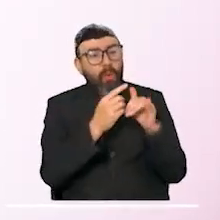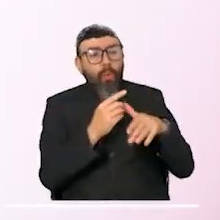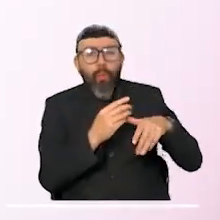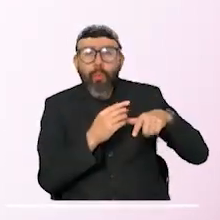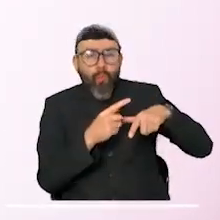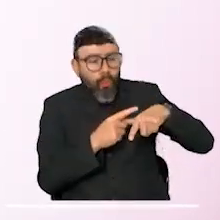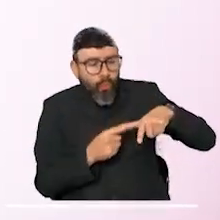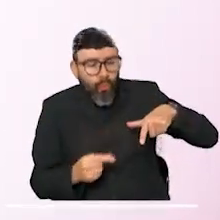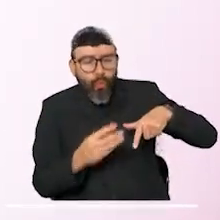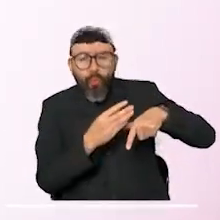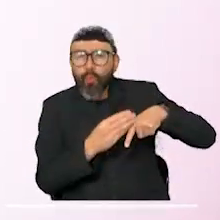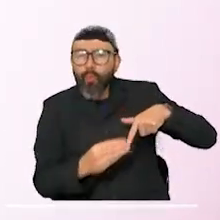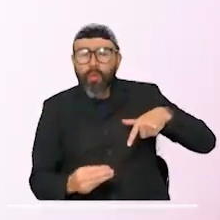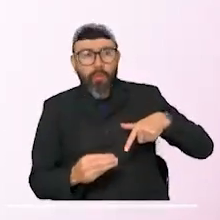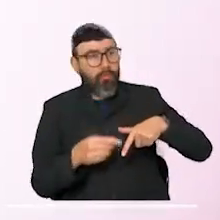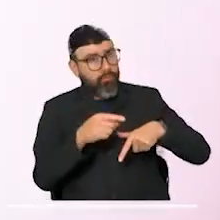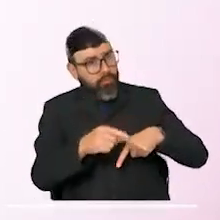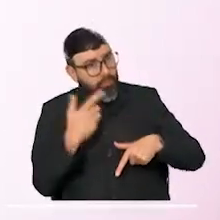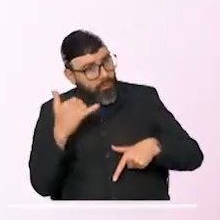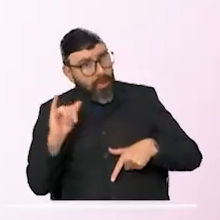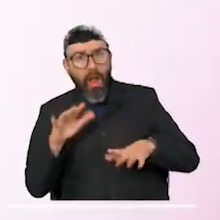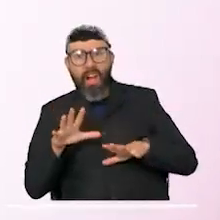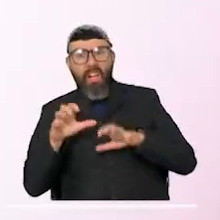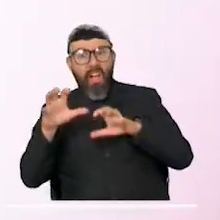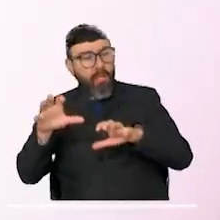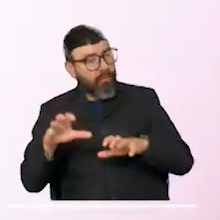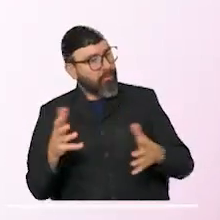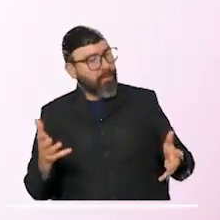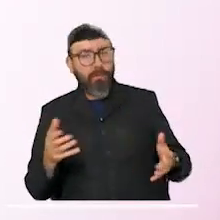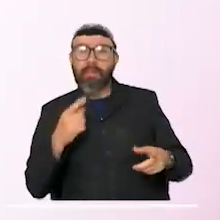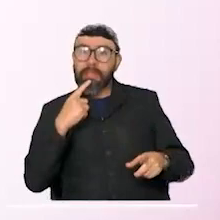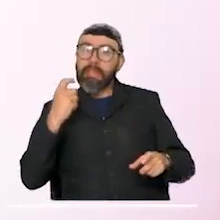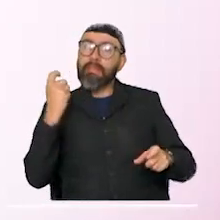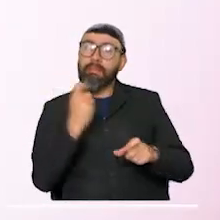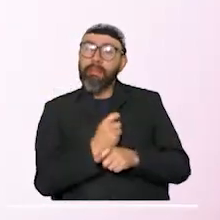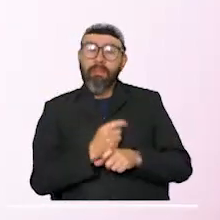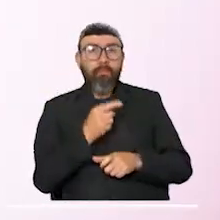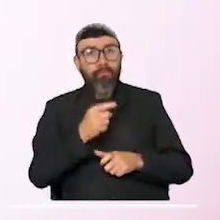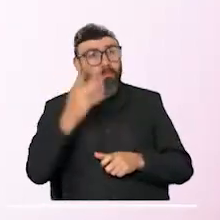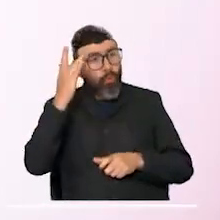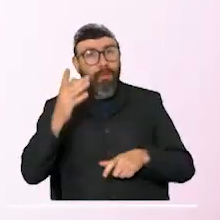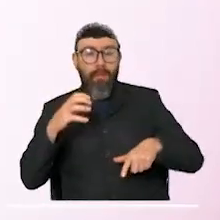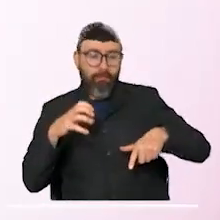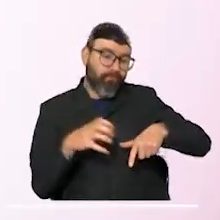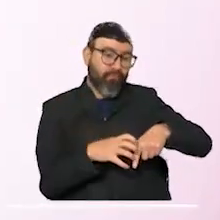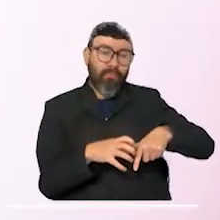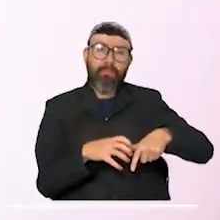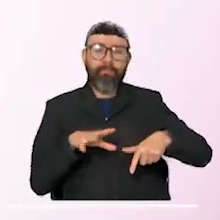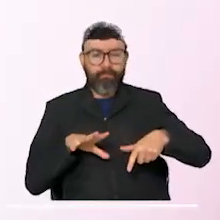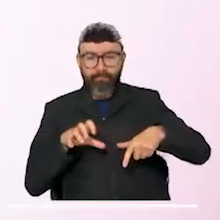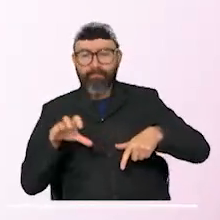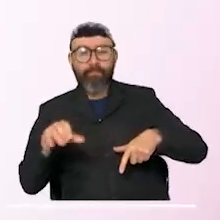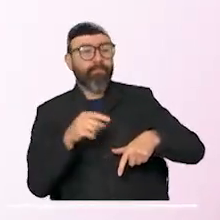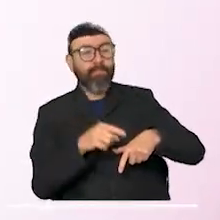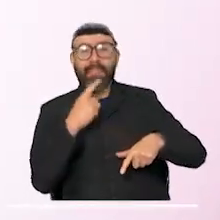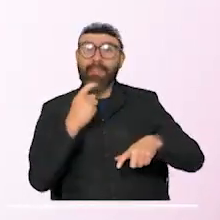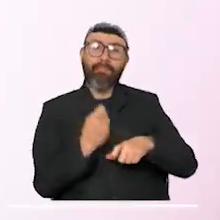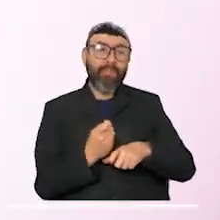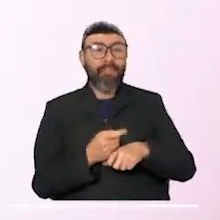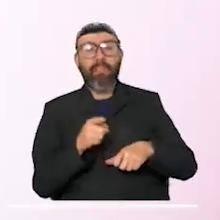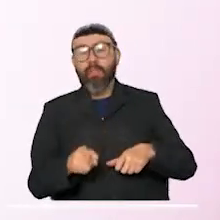avanzado realmente es un cáncer que es muy catastrófico por el área donde está localizada porque va a interferir también con la parte